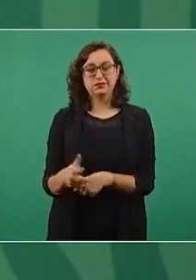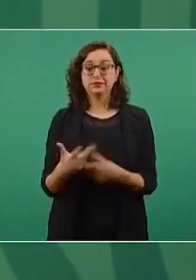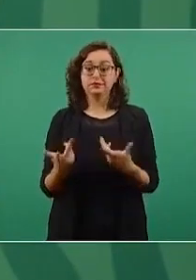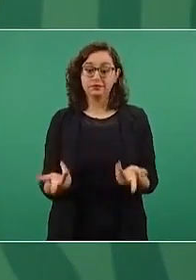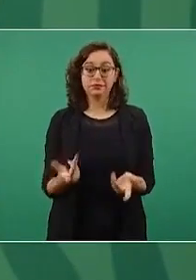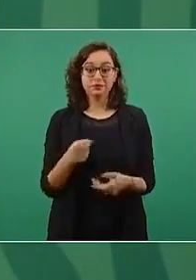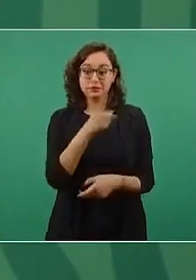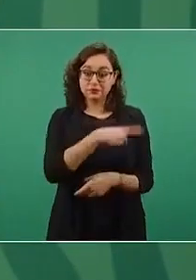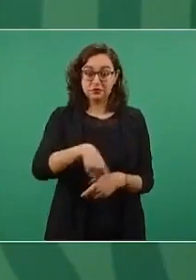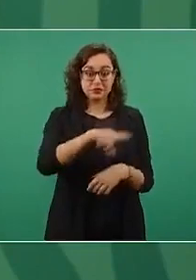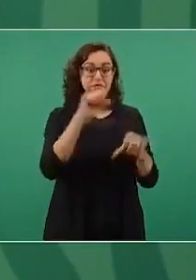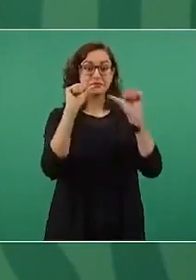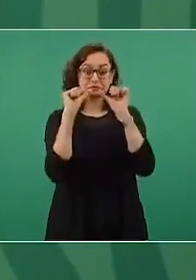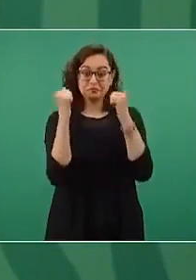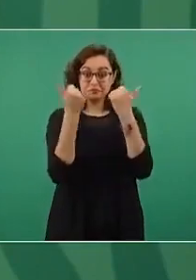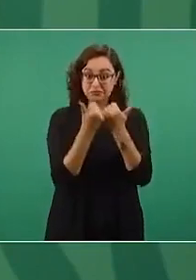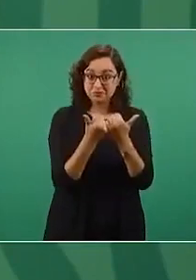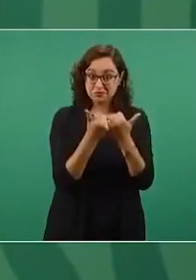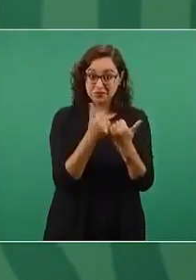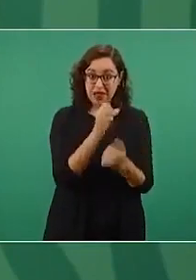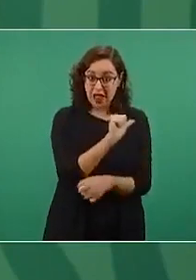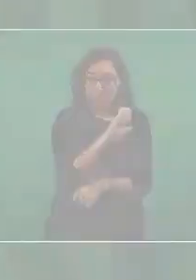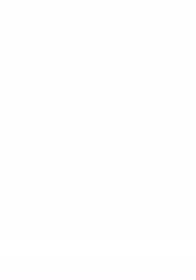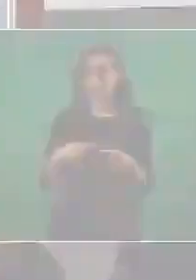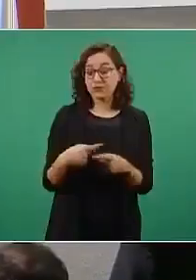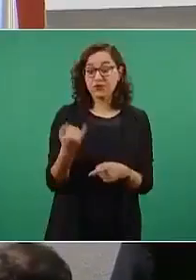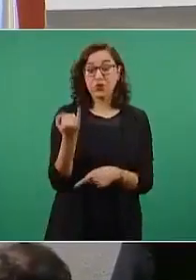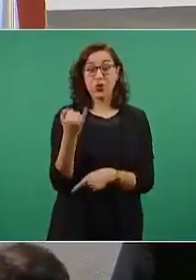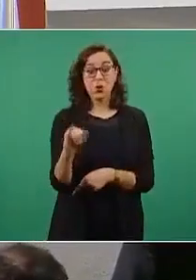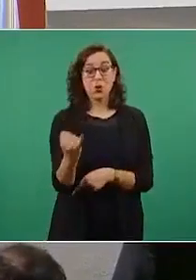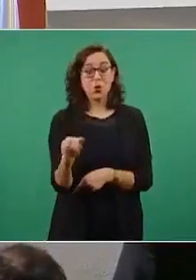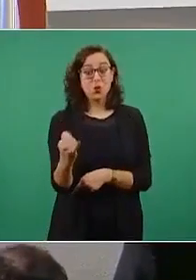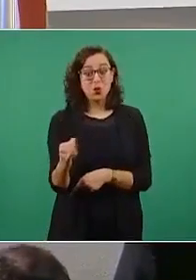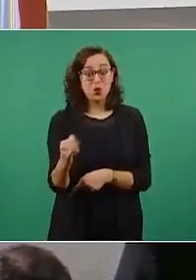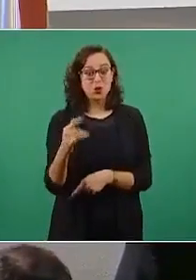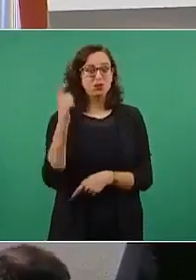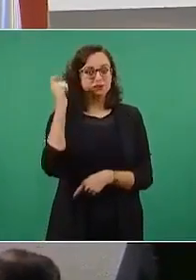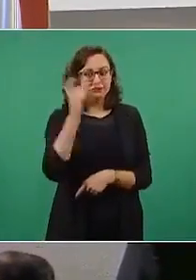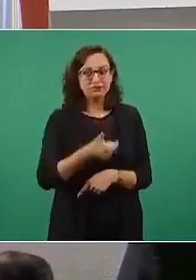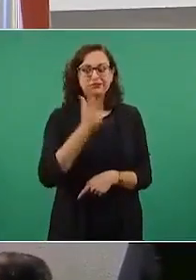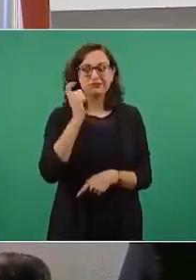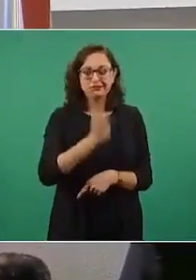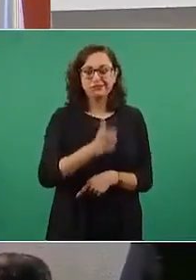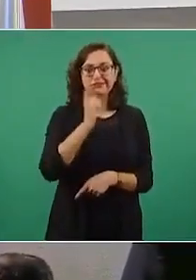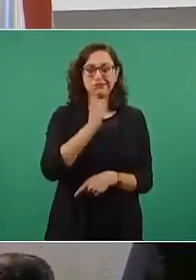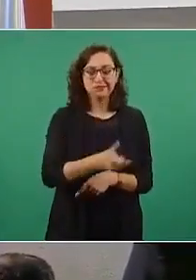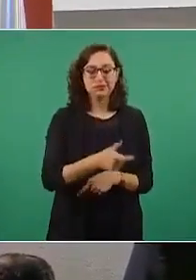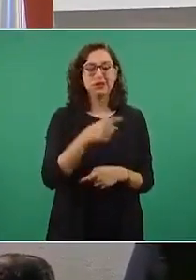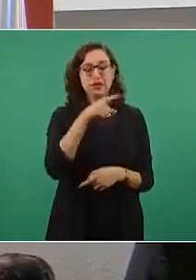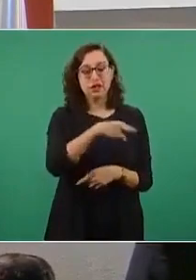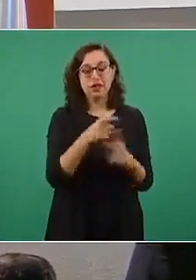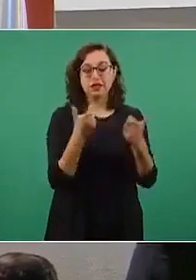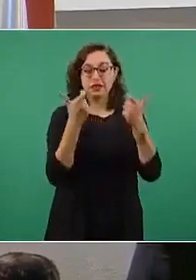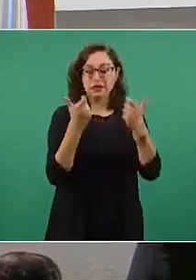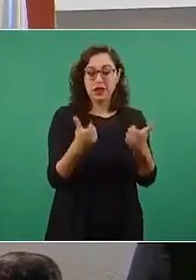Son organizaciones políticas. Y este dinero lo están usando